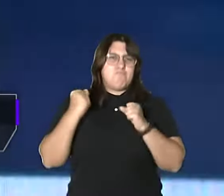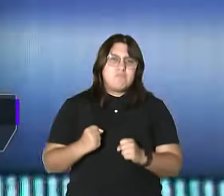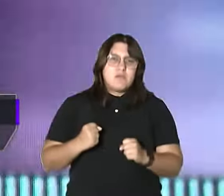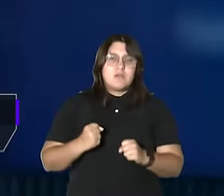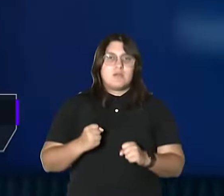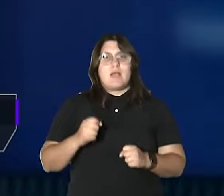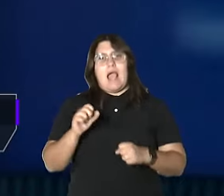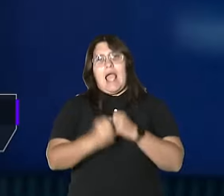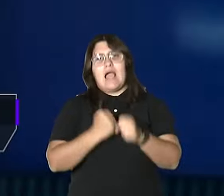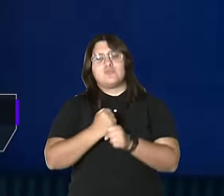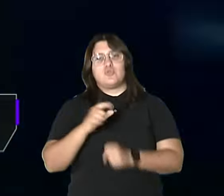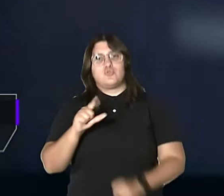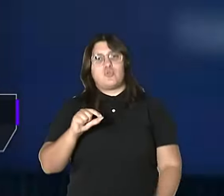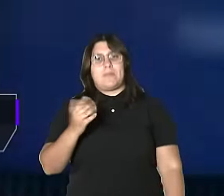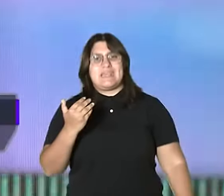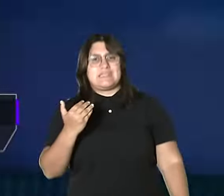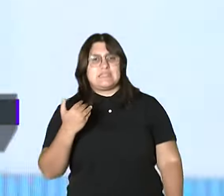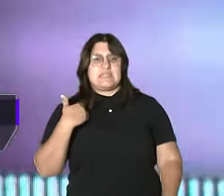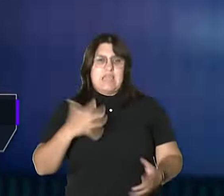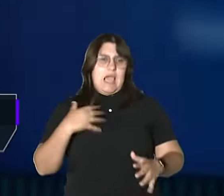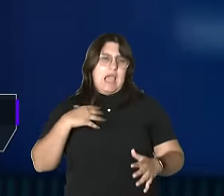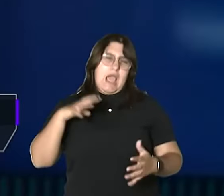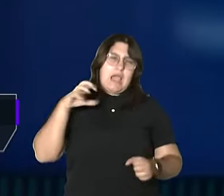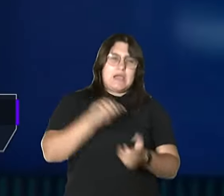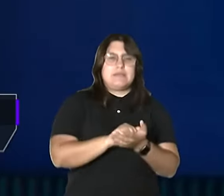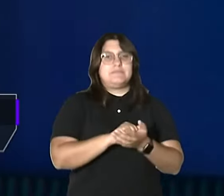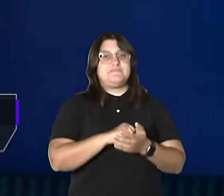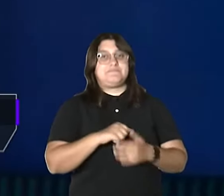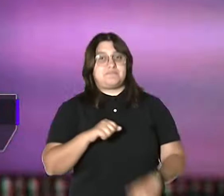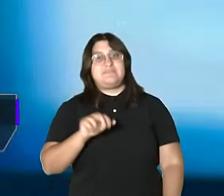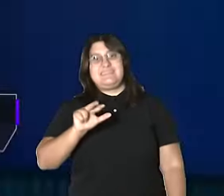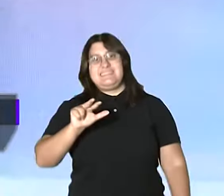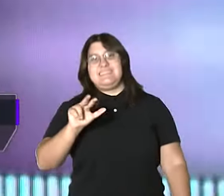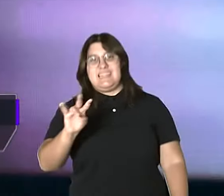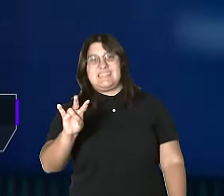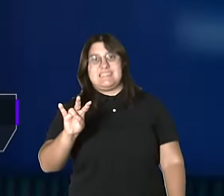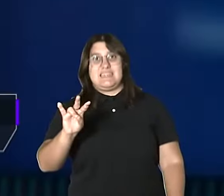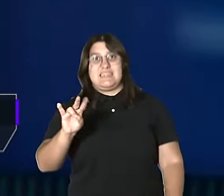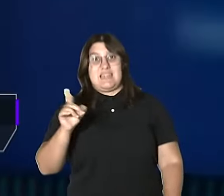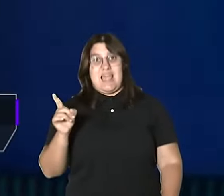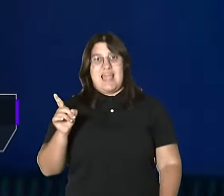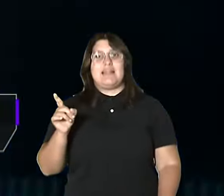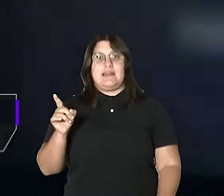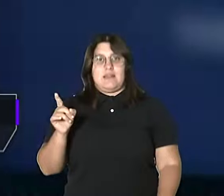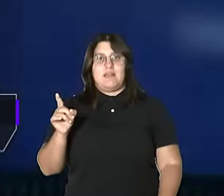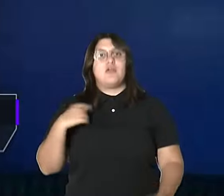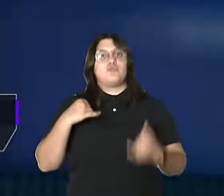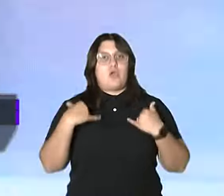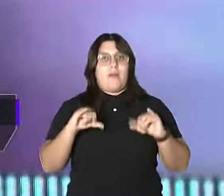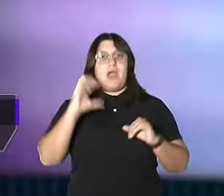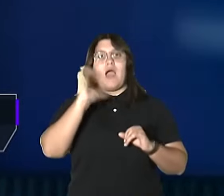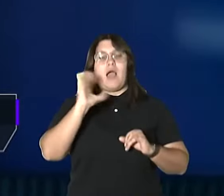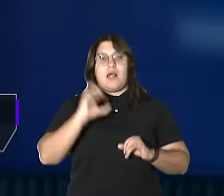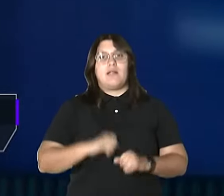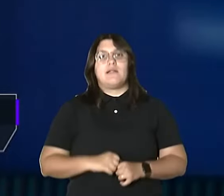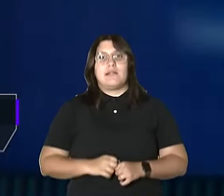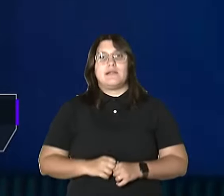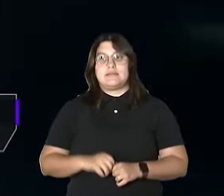2015 se hace el PR acusatorio se arrestan 37 todavía quedan unos cuantos afares en cuo él es uno de ellos esa organización